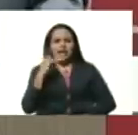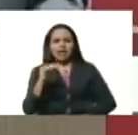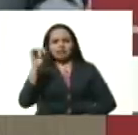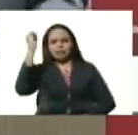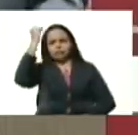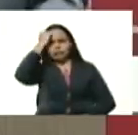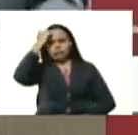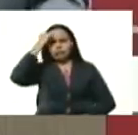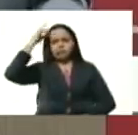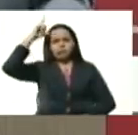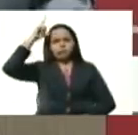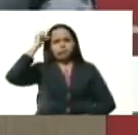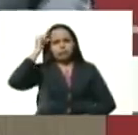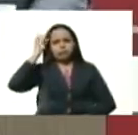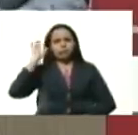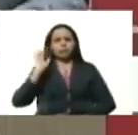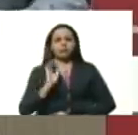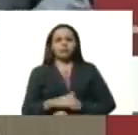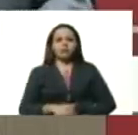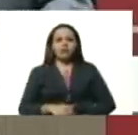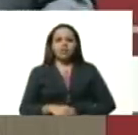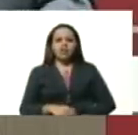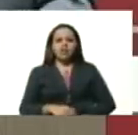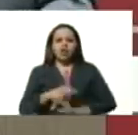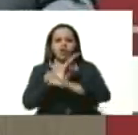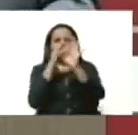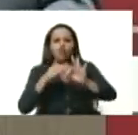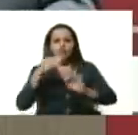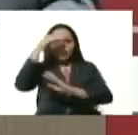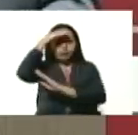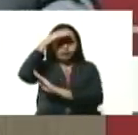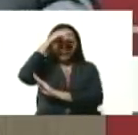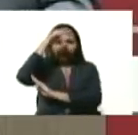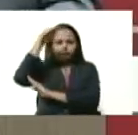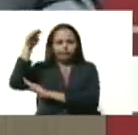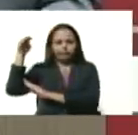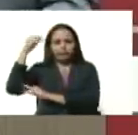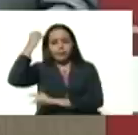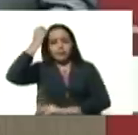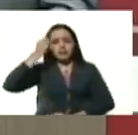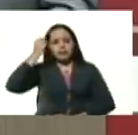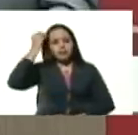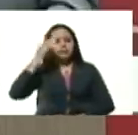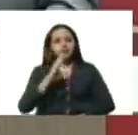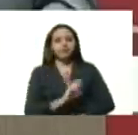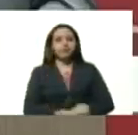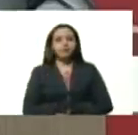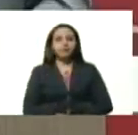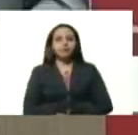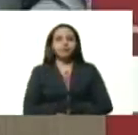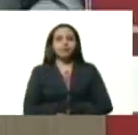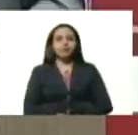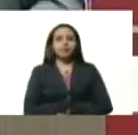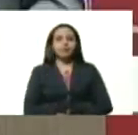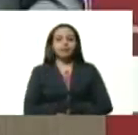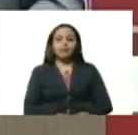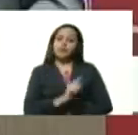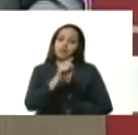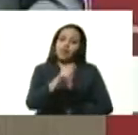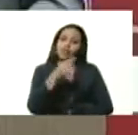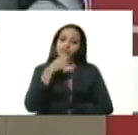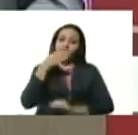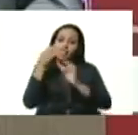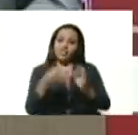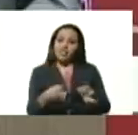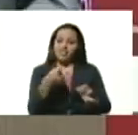esa condición plana de pensamiento que tiene Juan Guaidó. Esto también es verdad, lo que